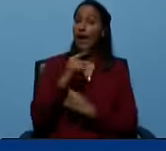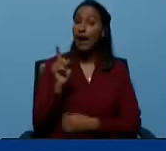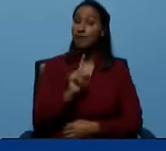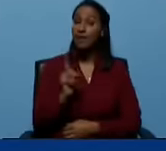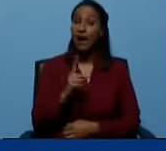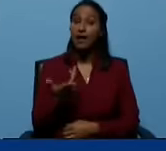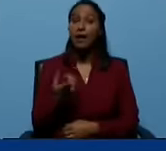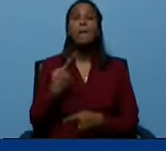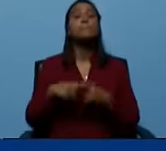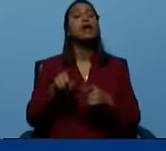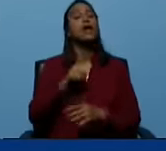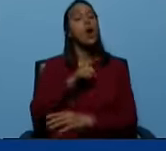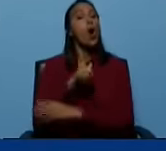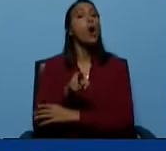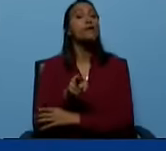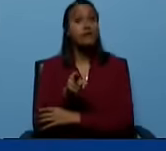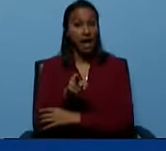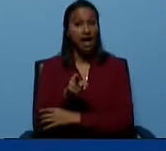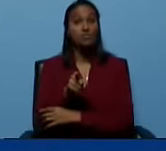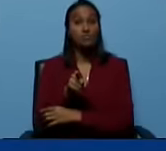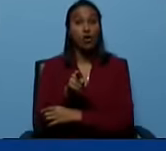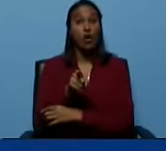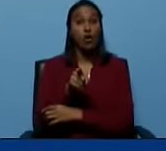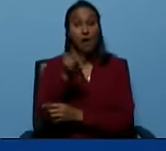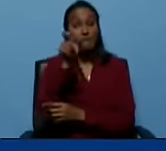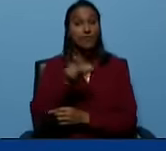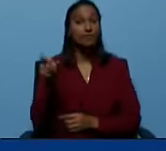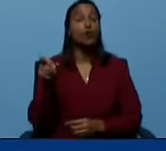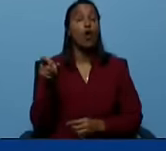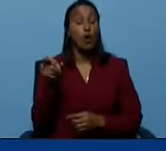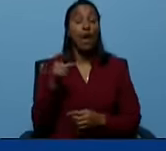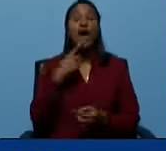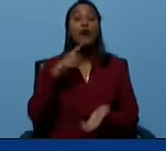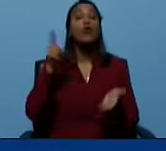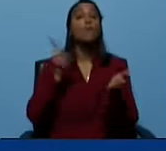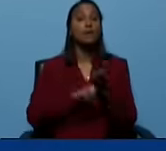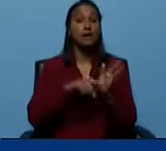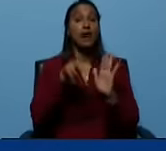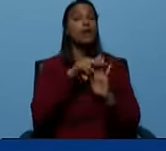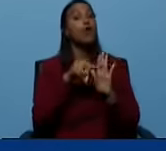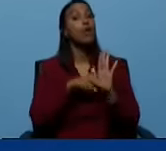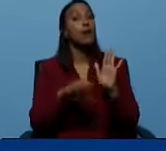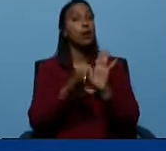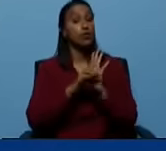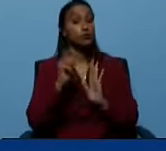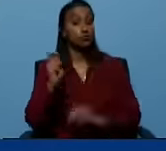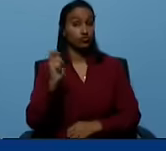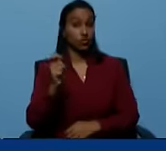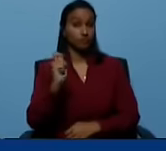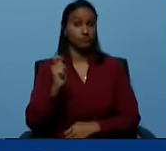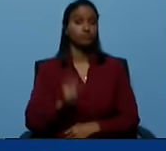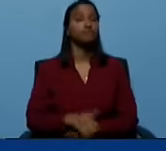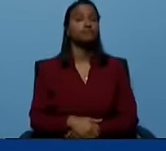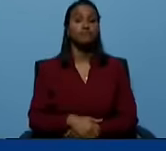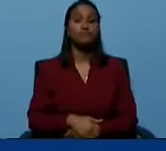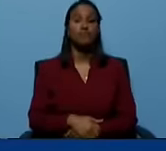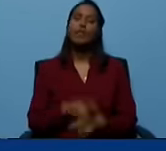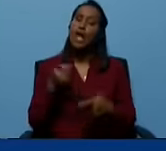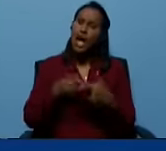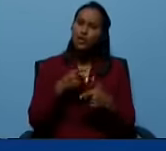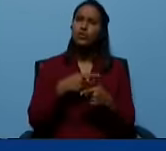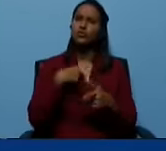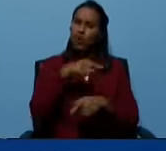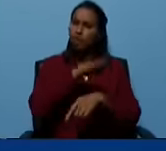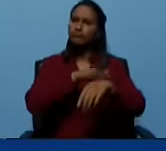pero obligando al diablo a cumplir las reglas, en este caso de la Constitución. Yo le digo, porque sé